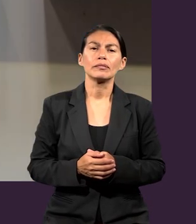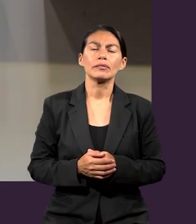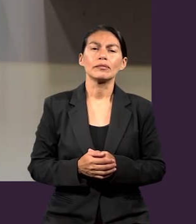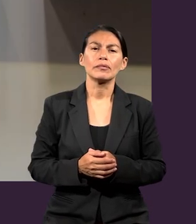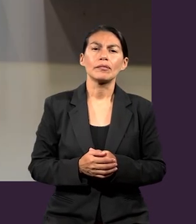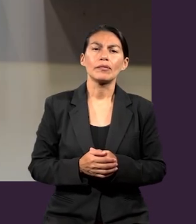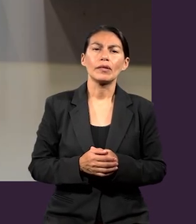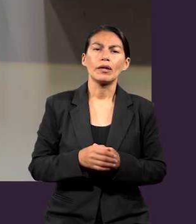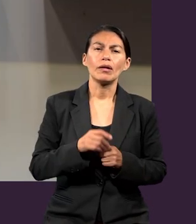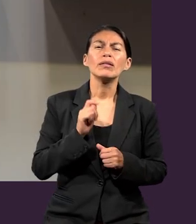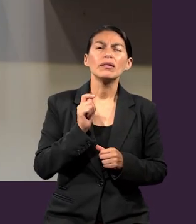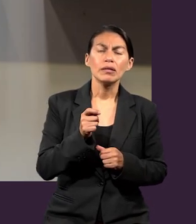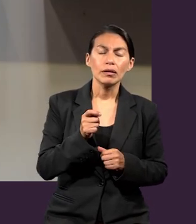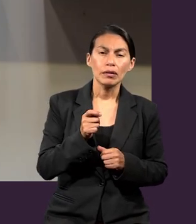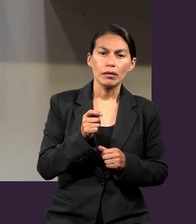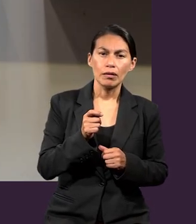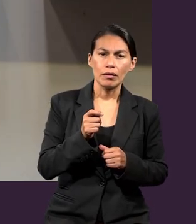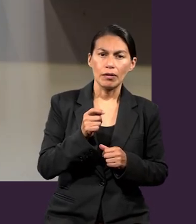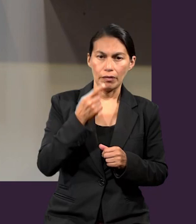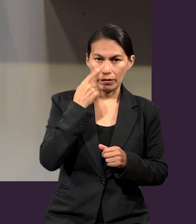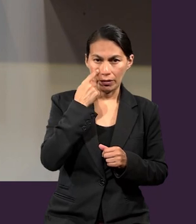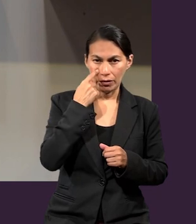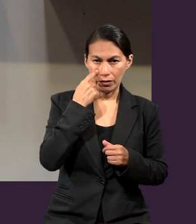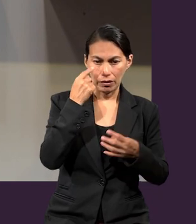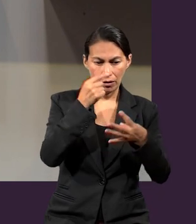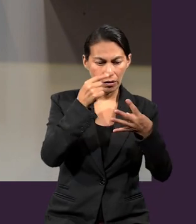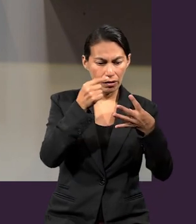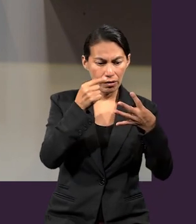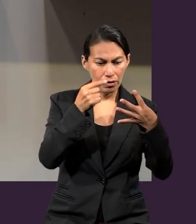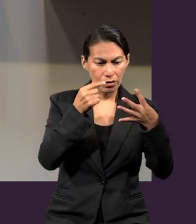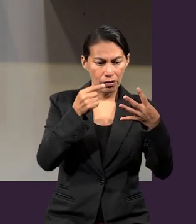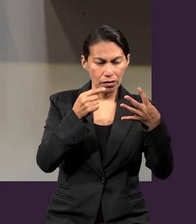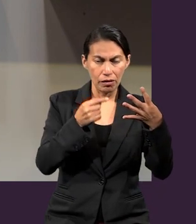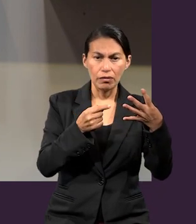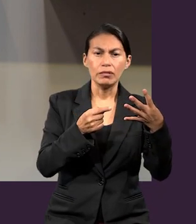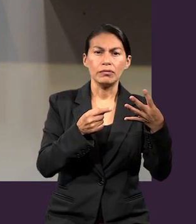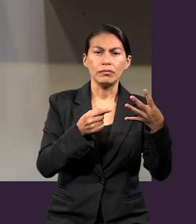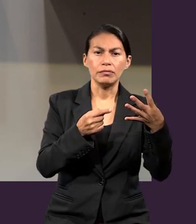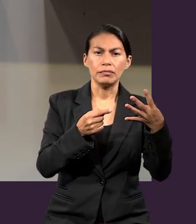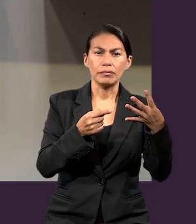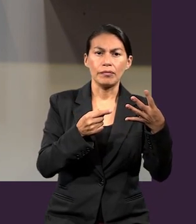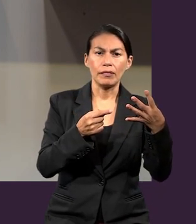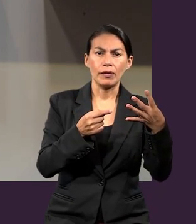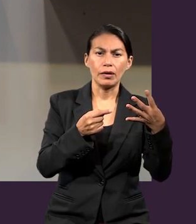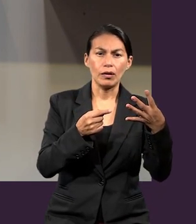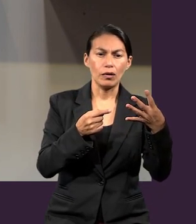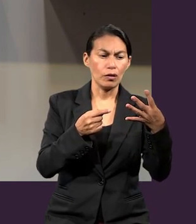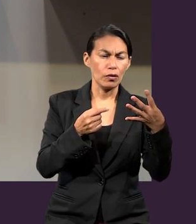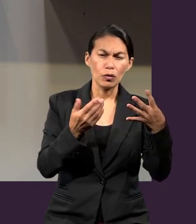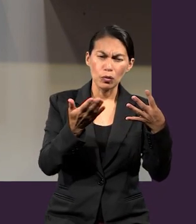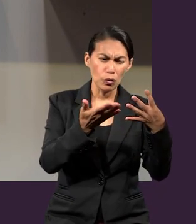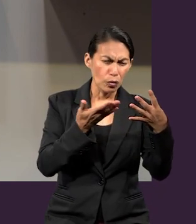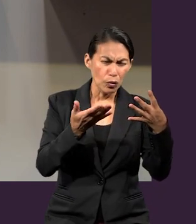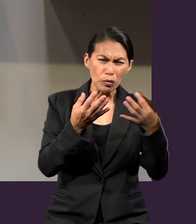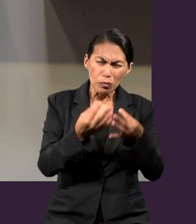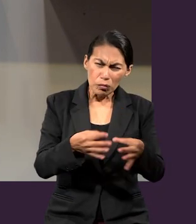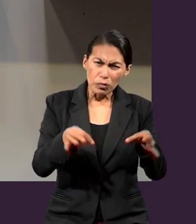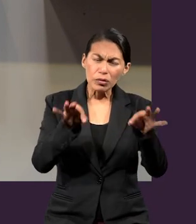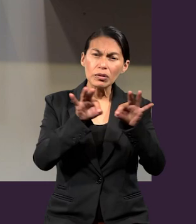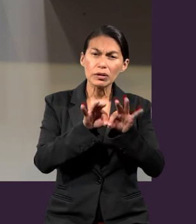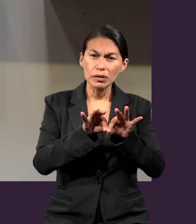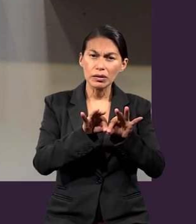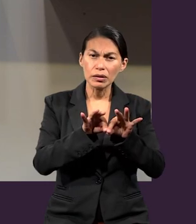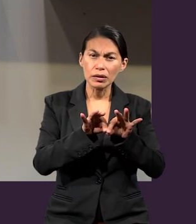Y esta pregunta tiene que ver que acerca de esos elementos, ¿cuáles son esos elementos que juegan un papel